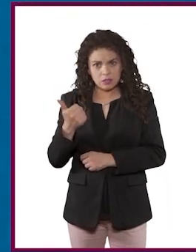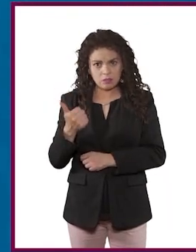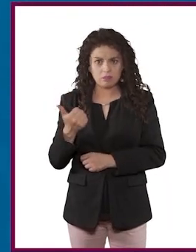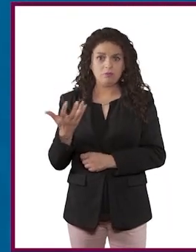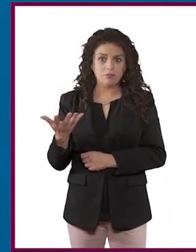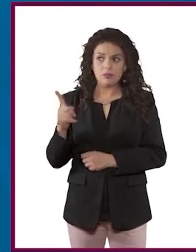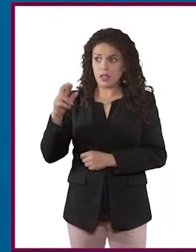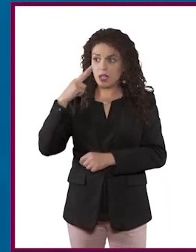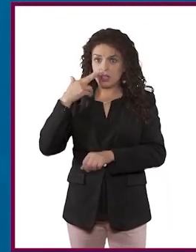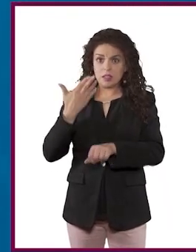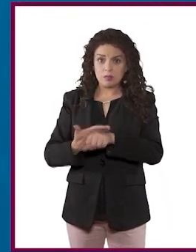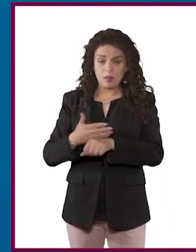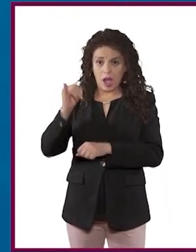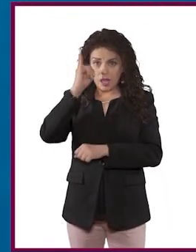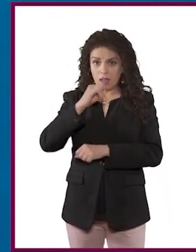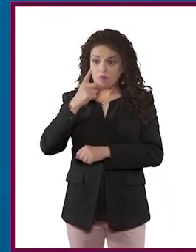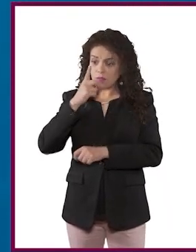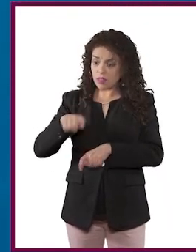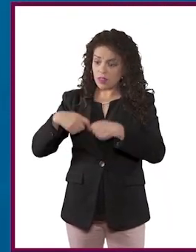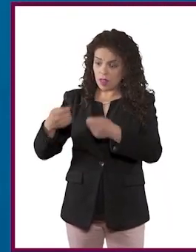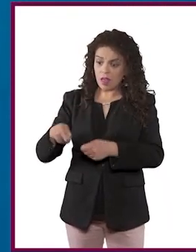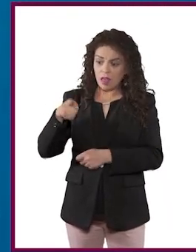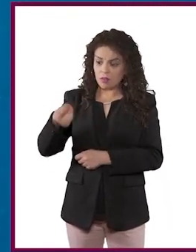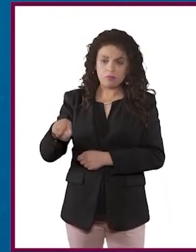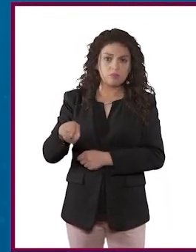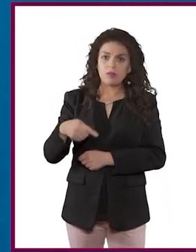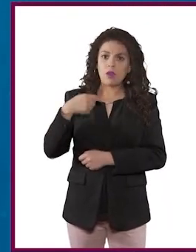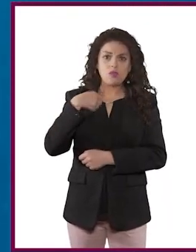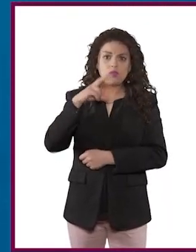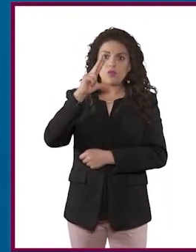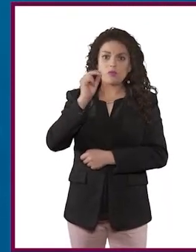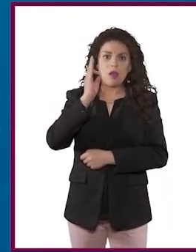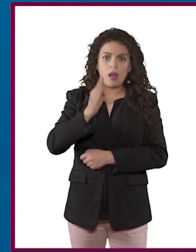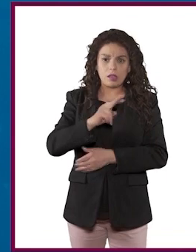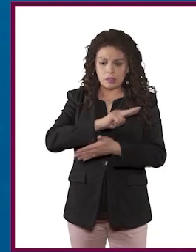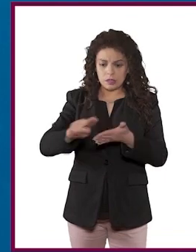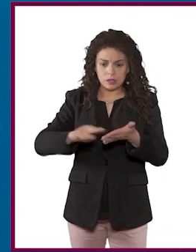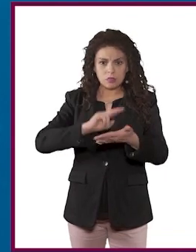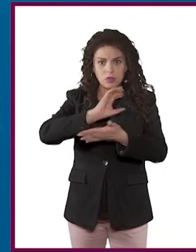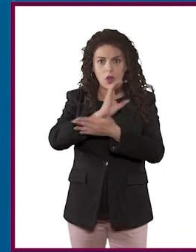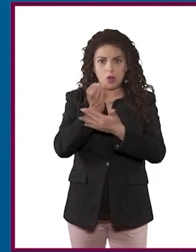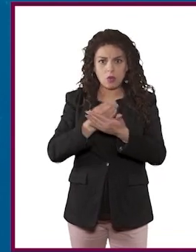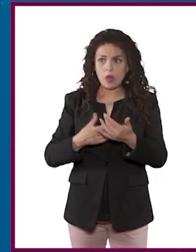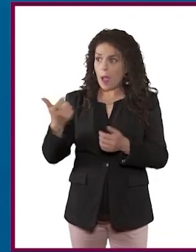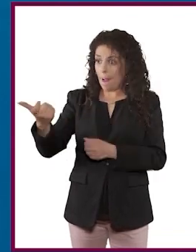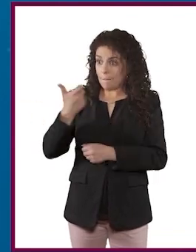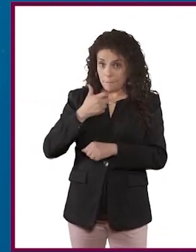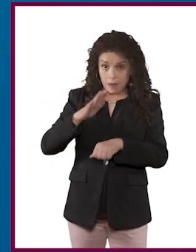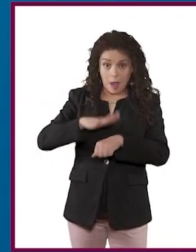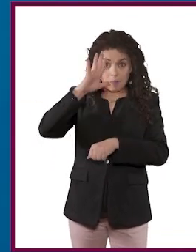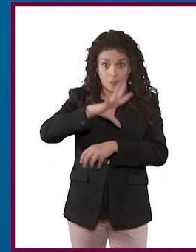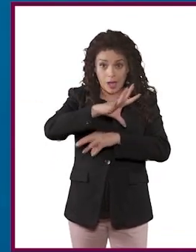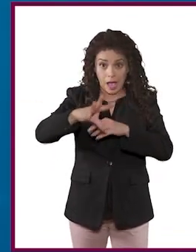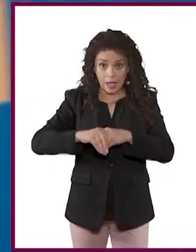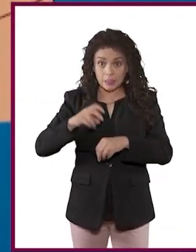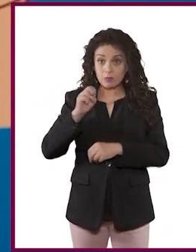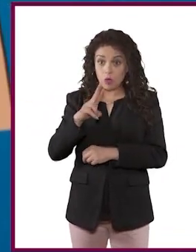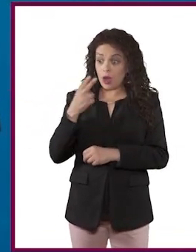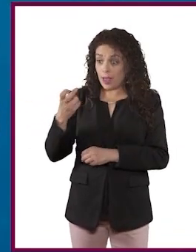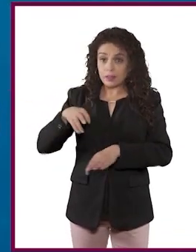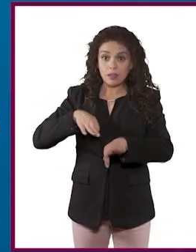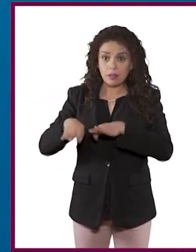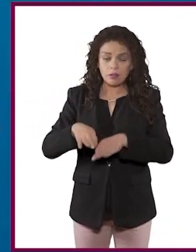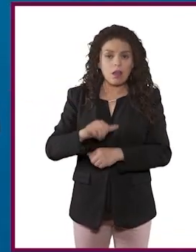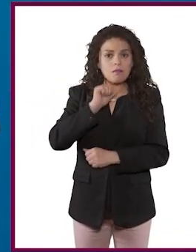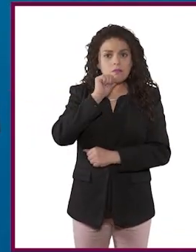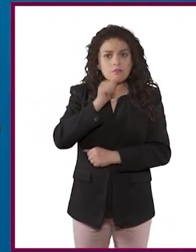jefes te deleguen responsabilidades por las cuales no te contrataron y no recibes una paga adicional por ellas. Puede